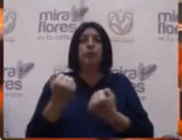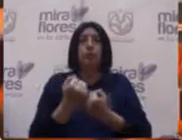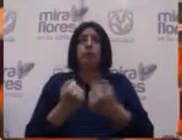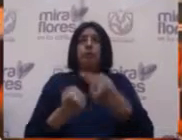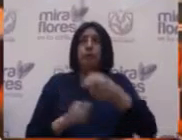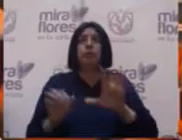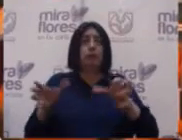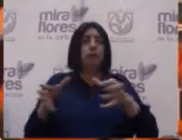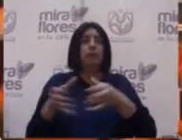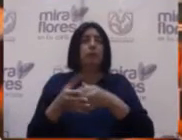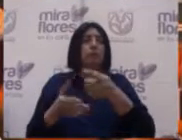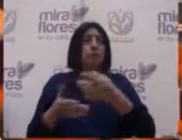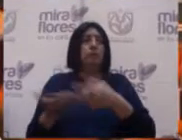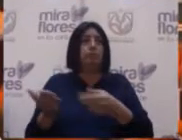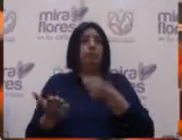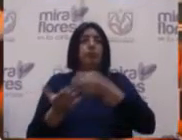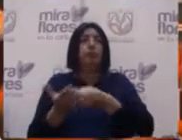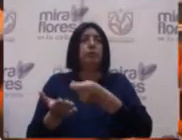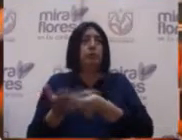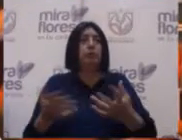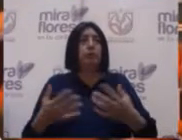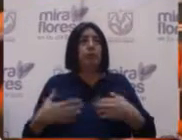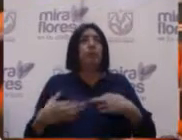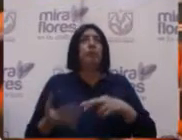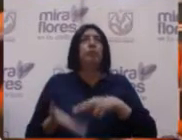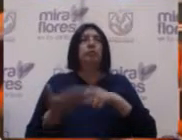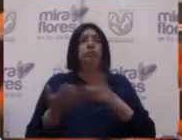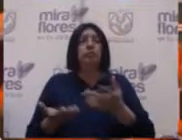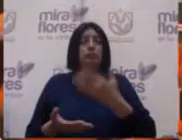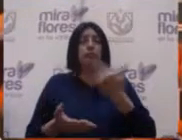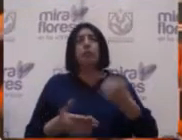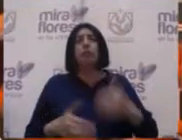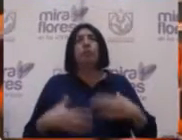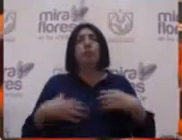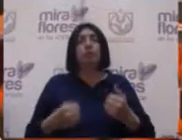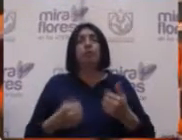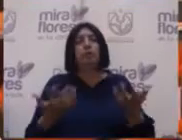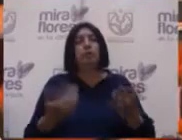donación para su mantenimiento y mejor en su salud.